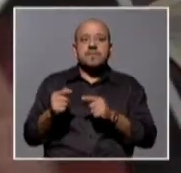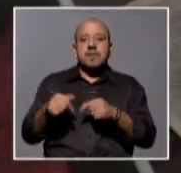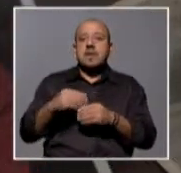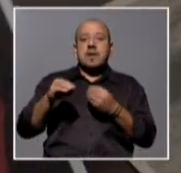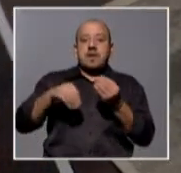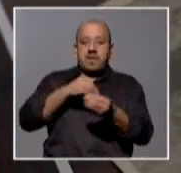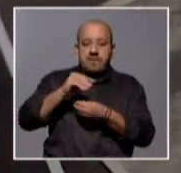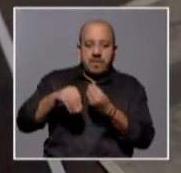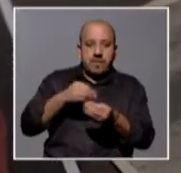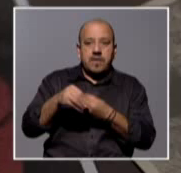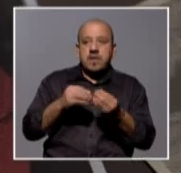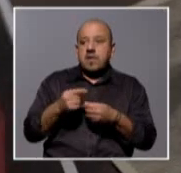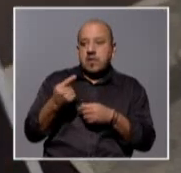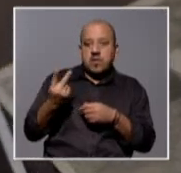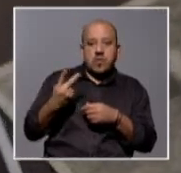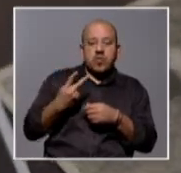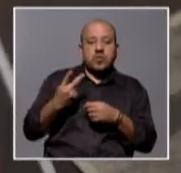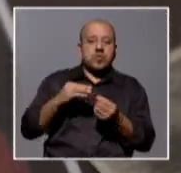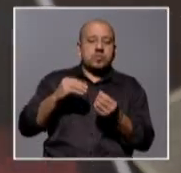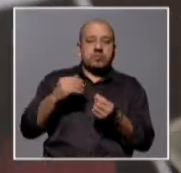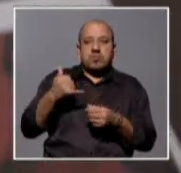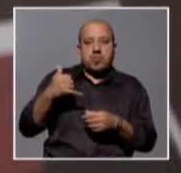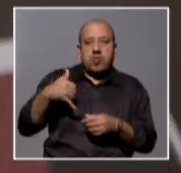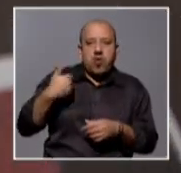familia estuvo conformada por él y yo muy jóvenes,